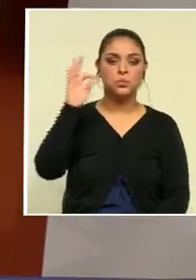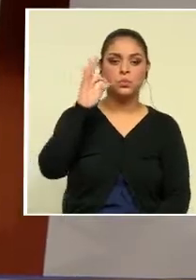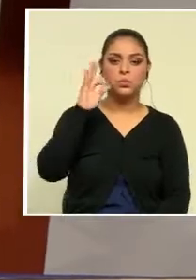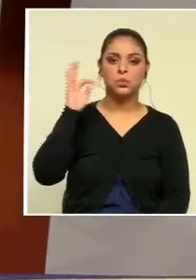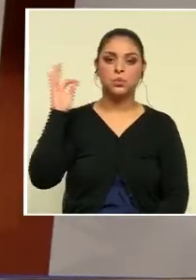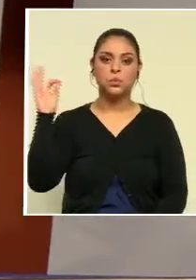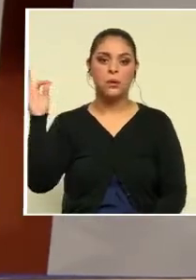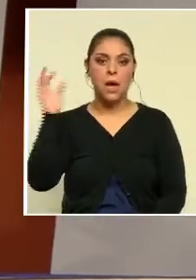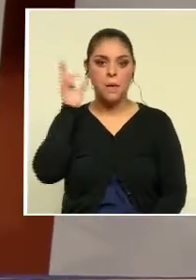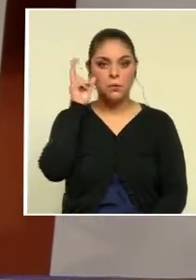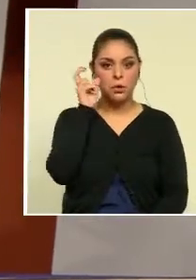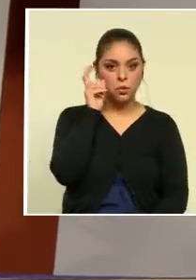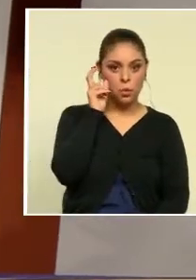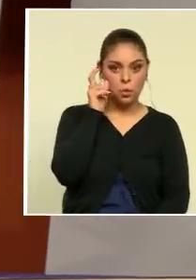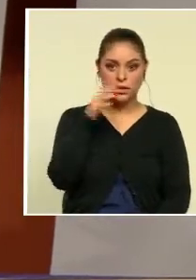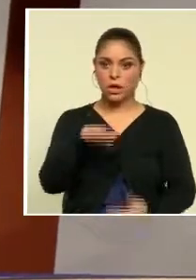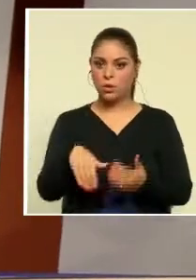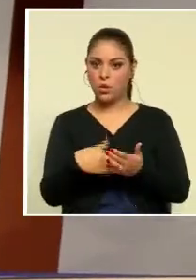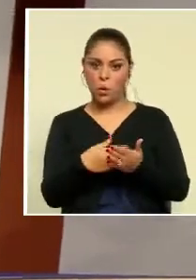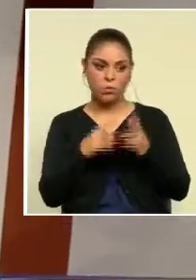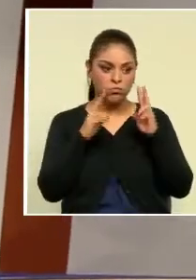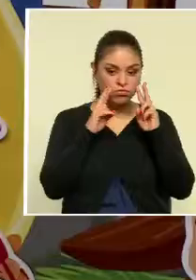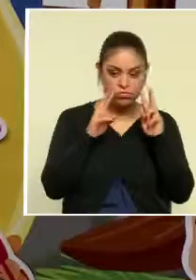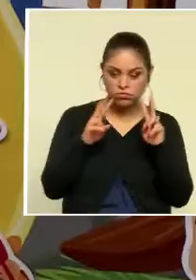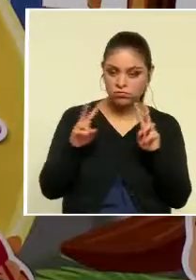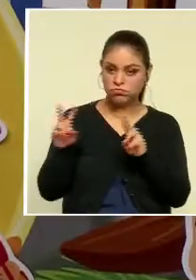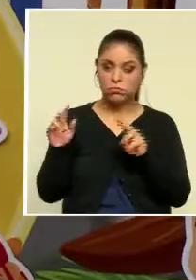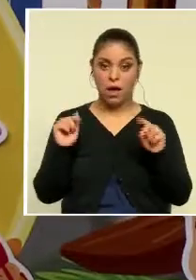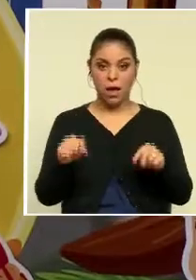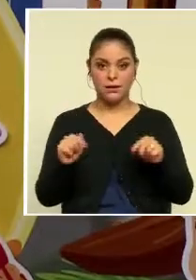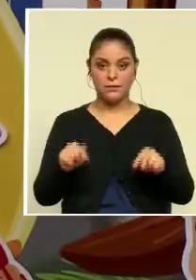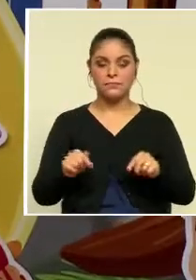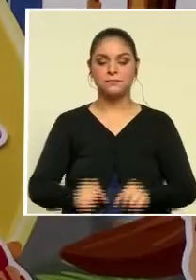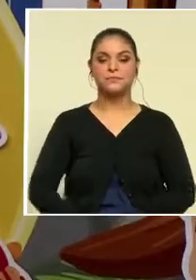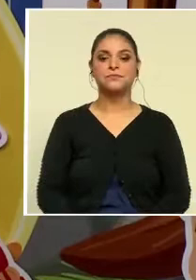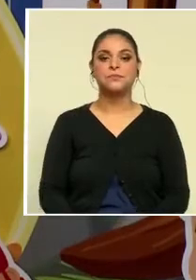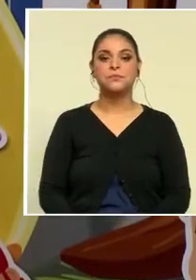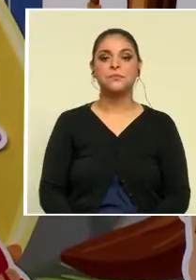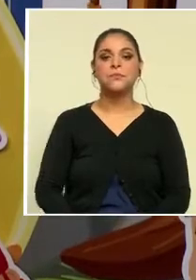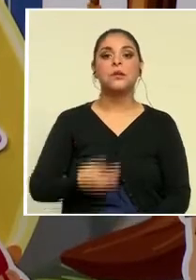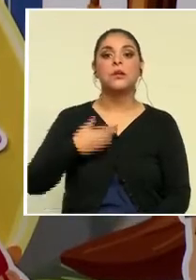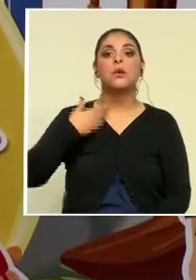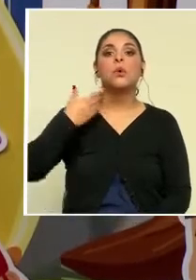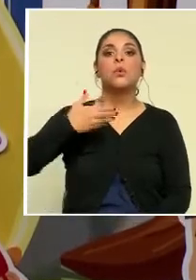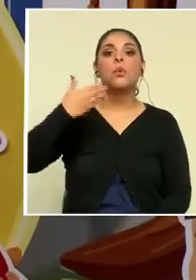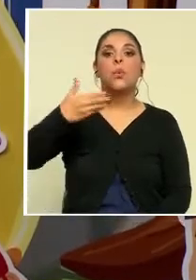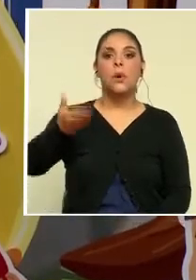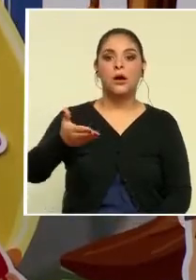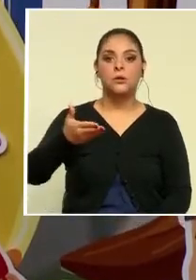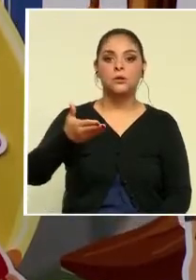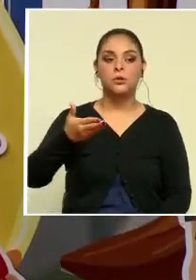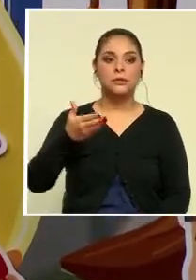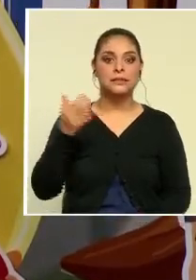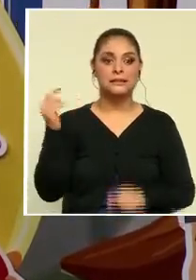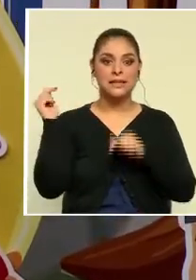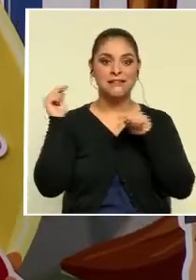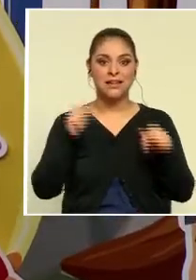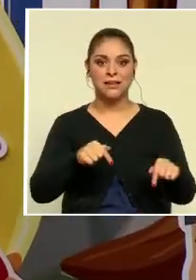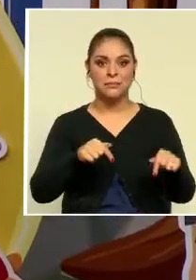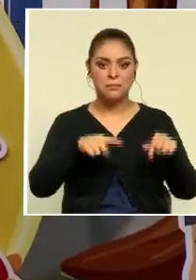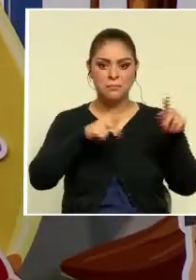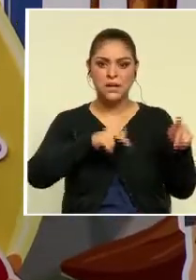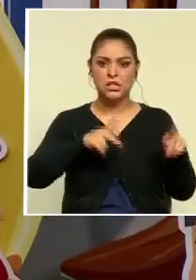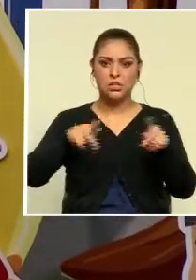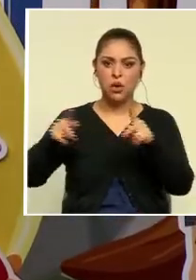porque anda observando todo lo que encuentra por aquí resulta que cuando está ahí las personas que estaban en